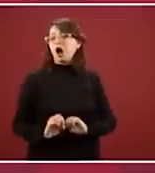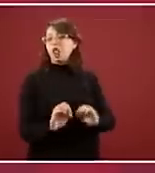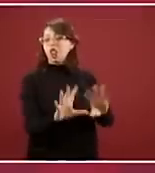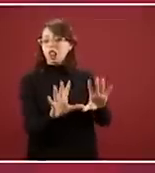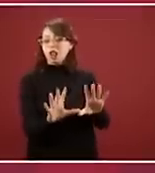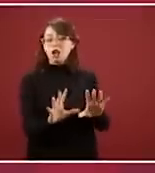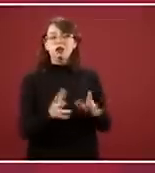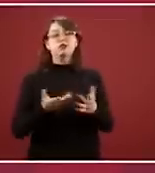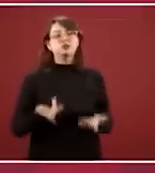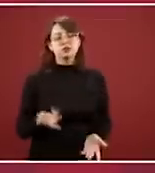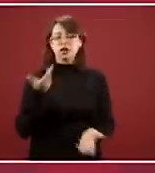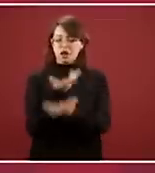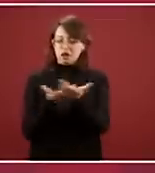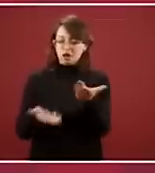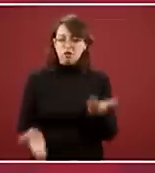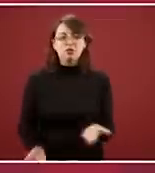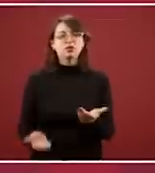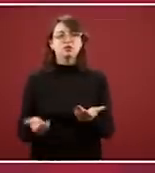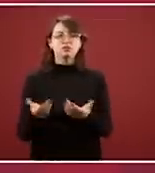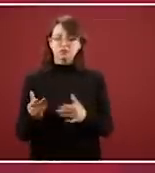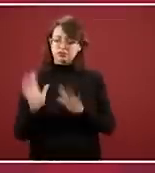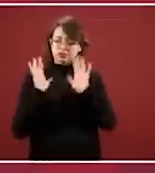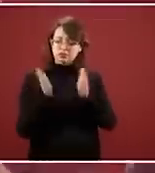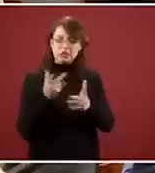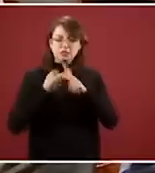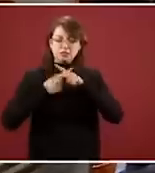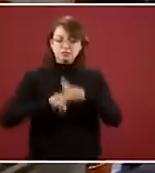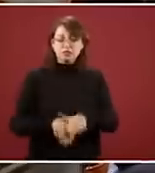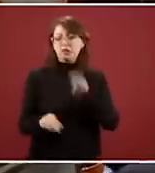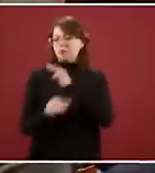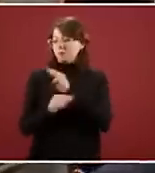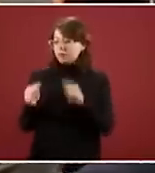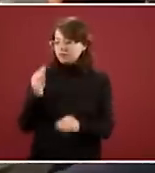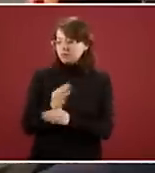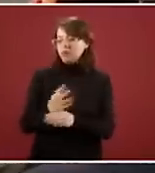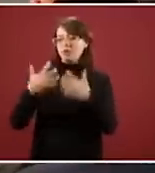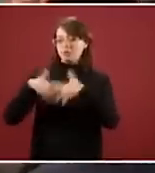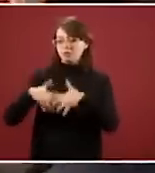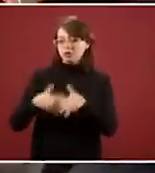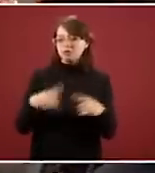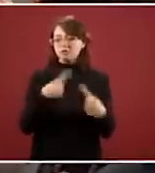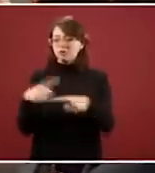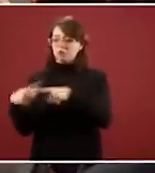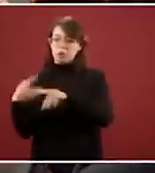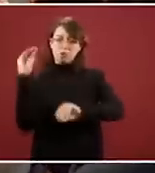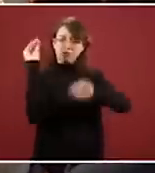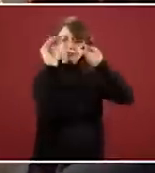terminando, se van a equipar y van a funcionar mejor. Una segunda pregunta,